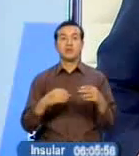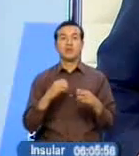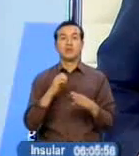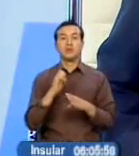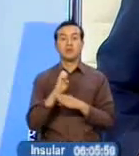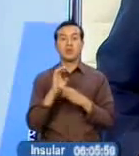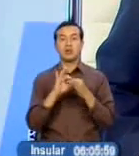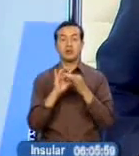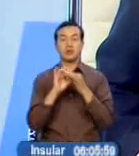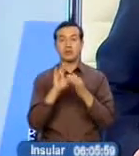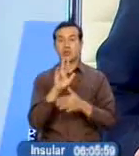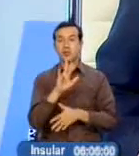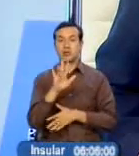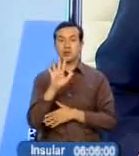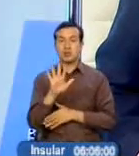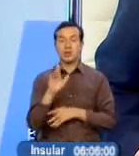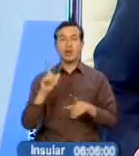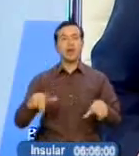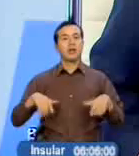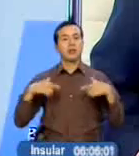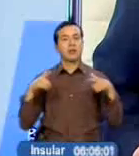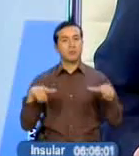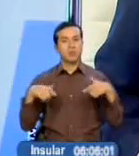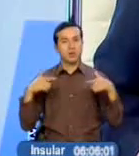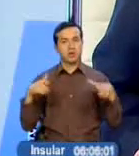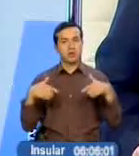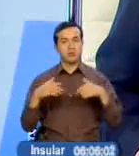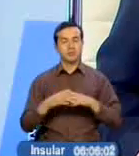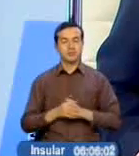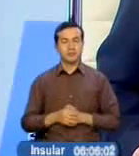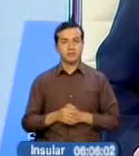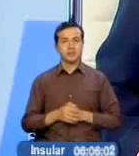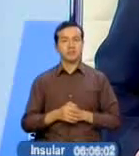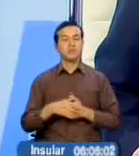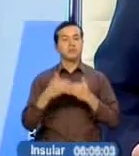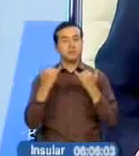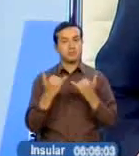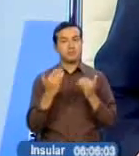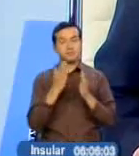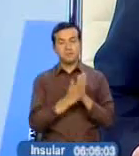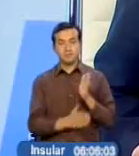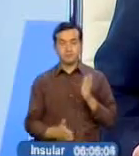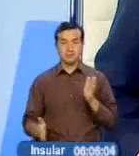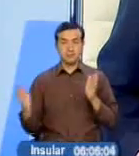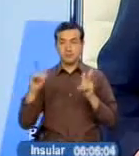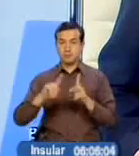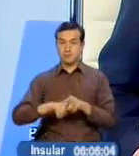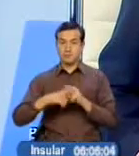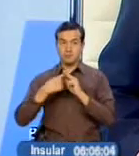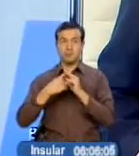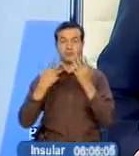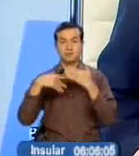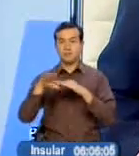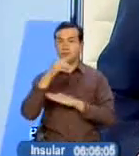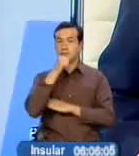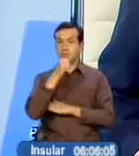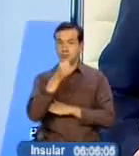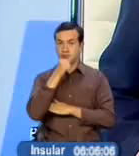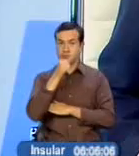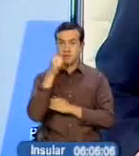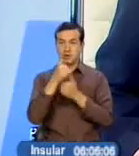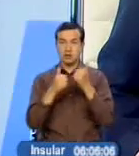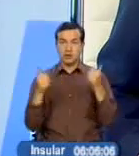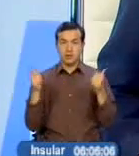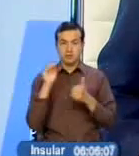por Alianza País, Lenin Moreno. A partir del día de hoy en Pulso Político iniciamos ya las entrevistas a los